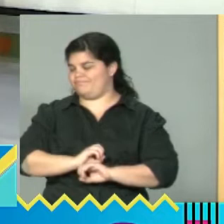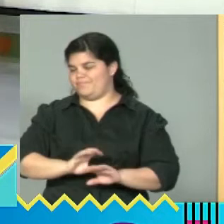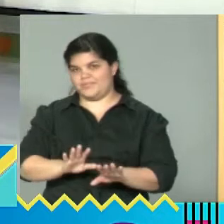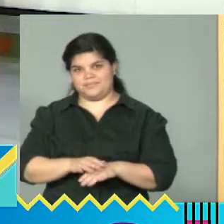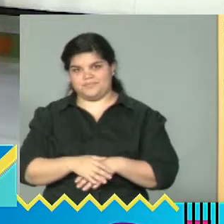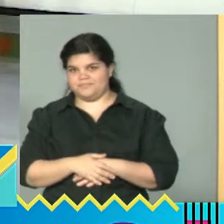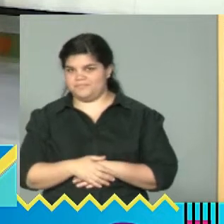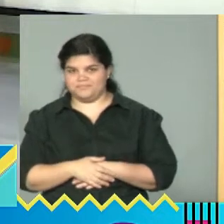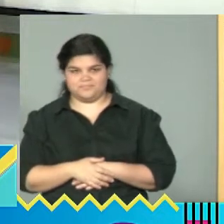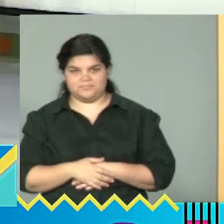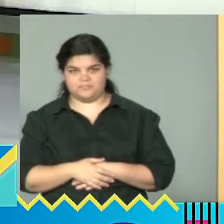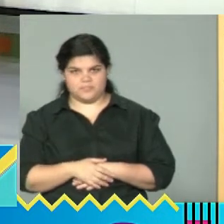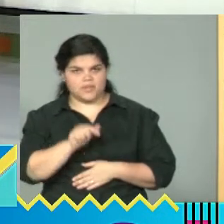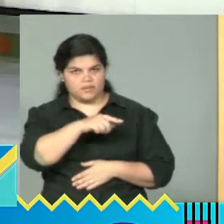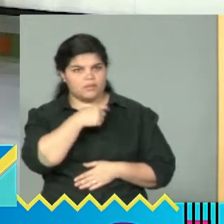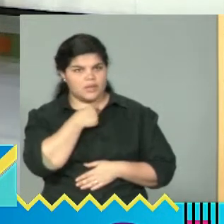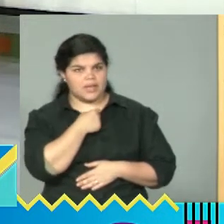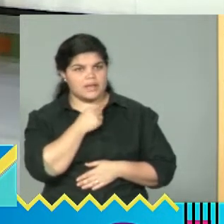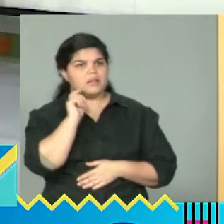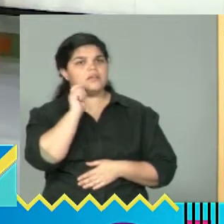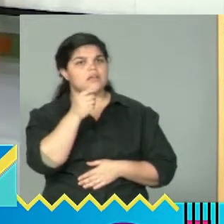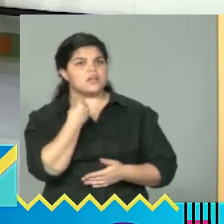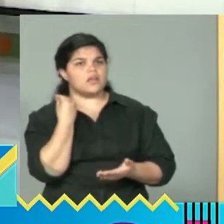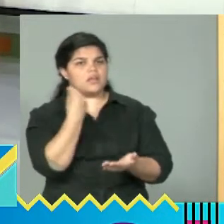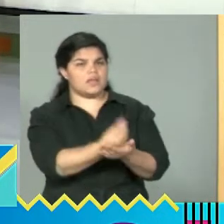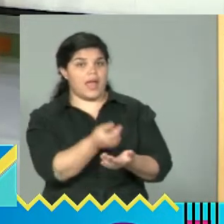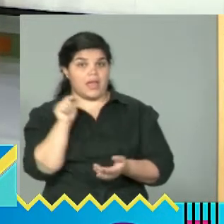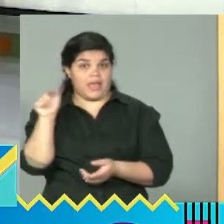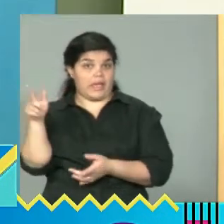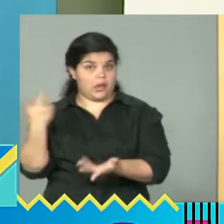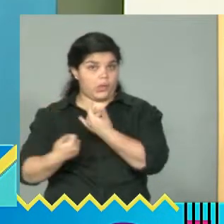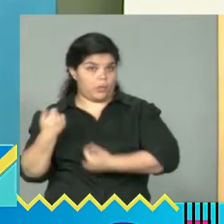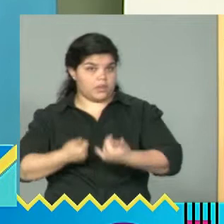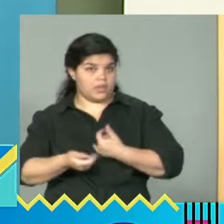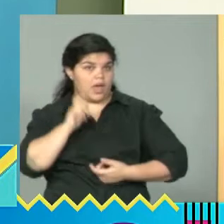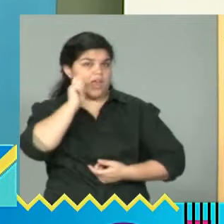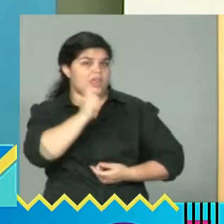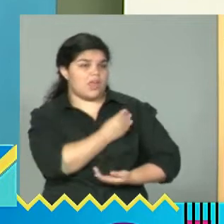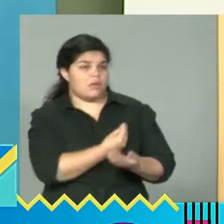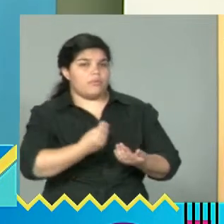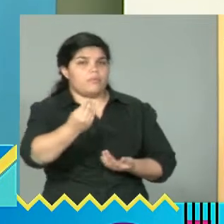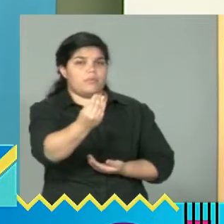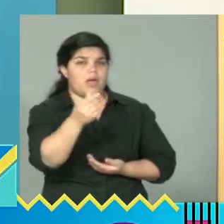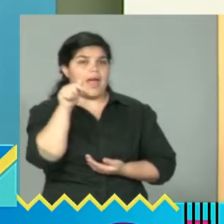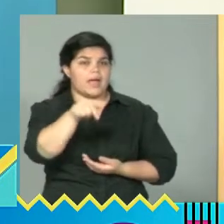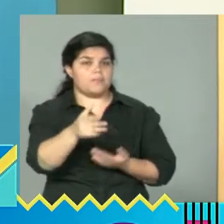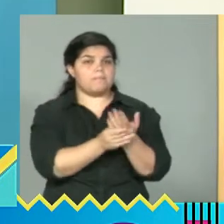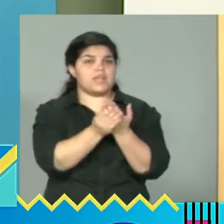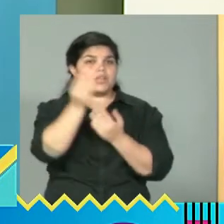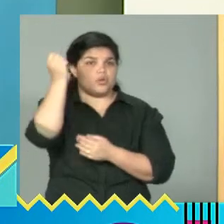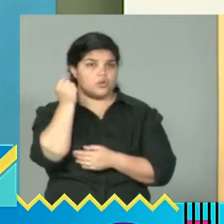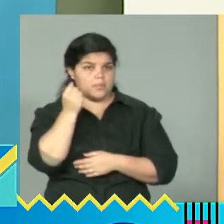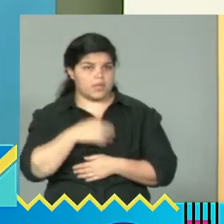¿vos te animarías a decir quién tiene que ser, en función de lo que está diciendo Daniel, quién puede ser el que asuma ese lugar de ministro de